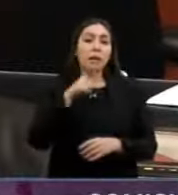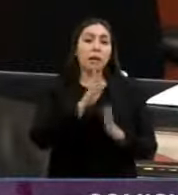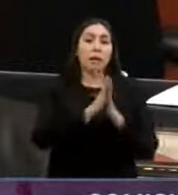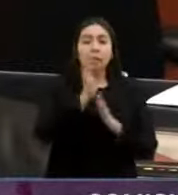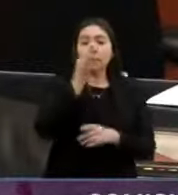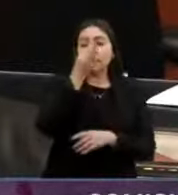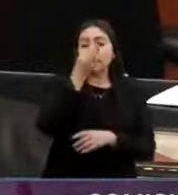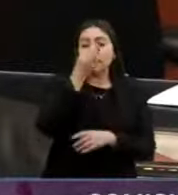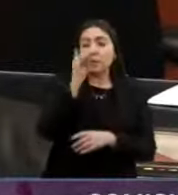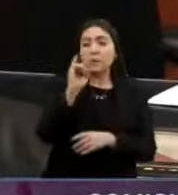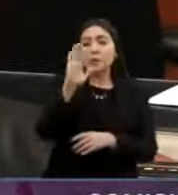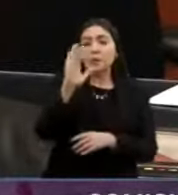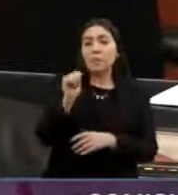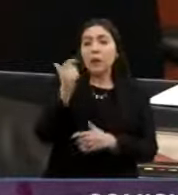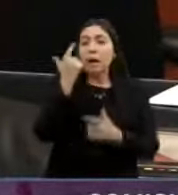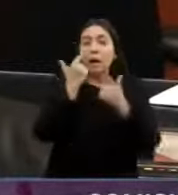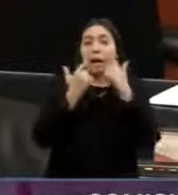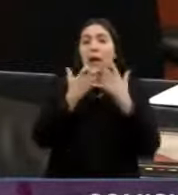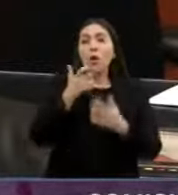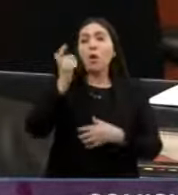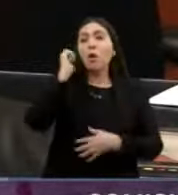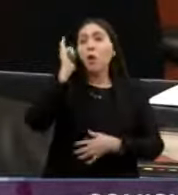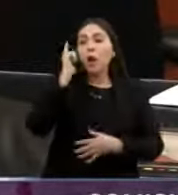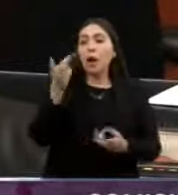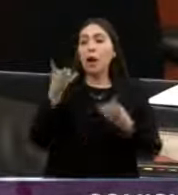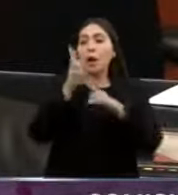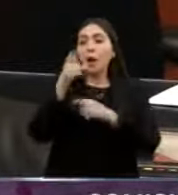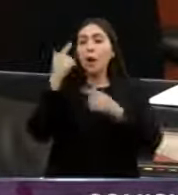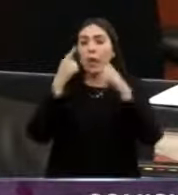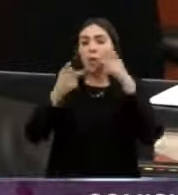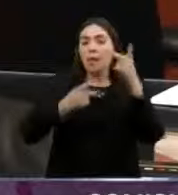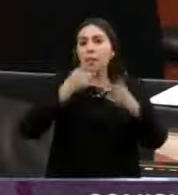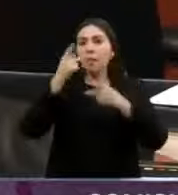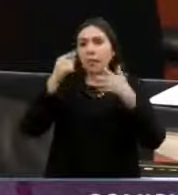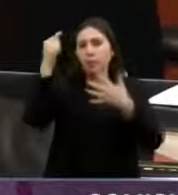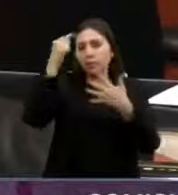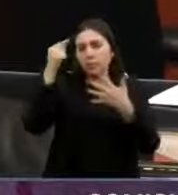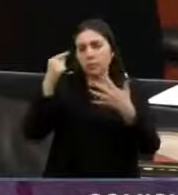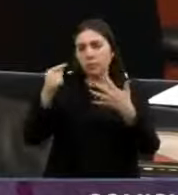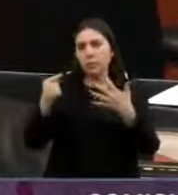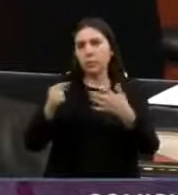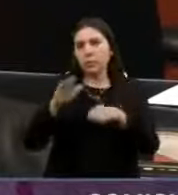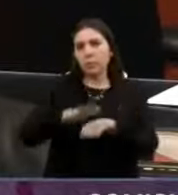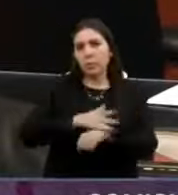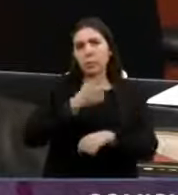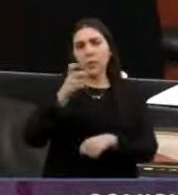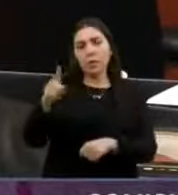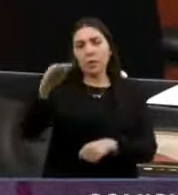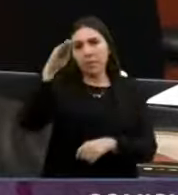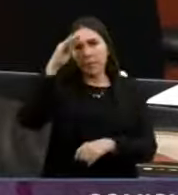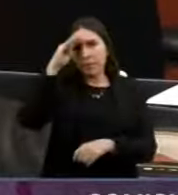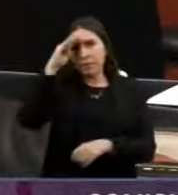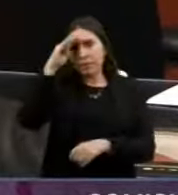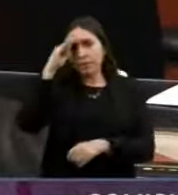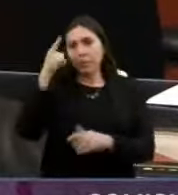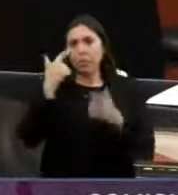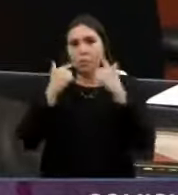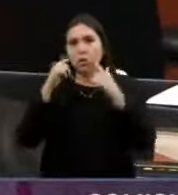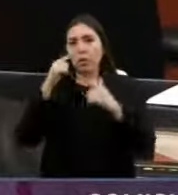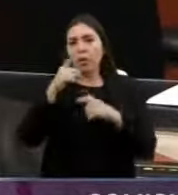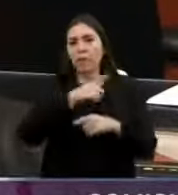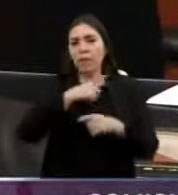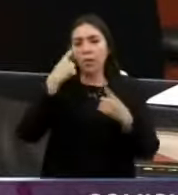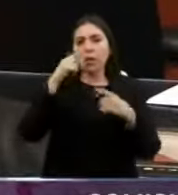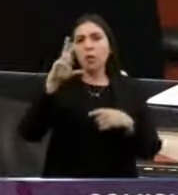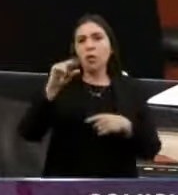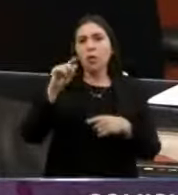punto de llorar, ojalá hubiera llorado, y planteó una serie de razones por la que ella pensaba que debió haber llorado y no por la que